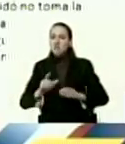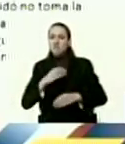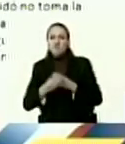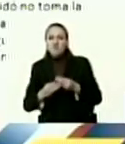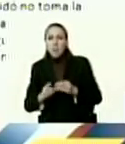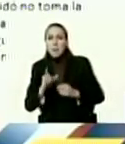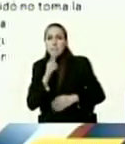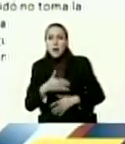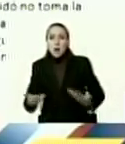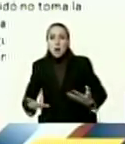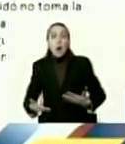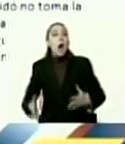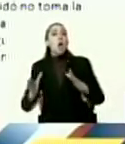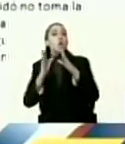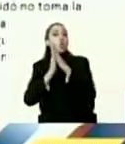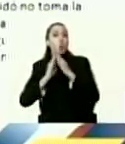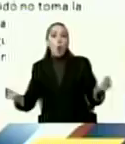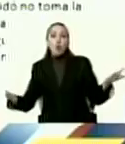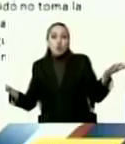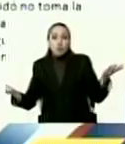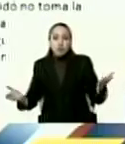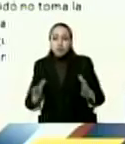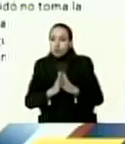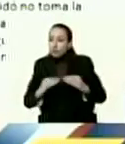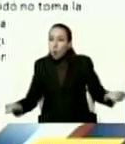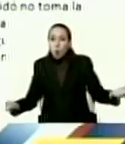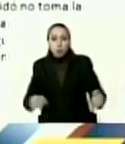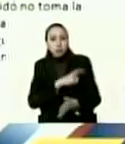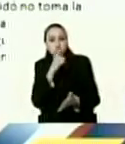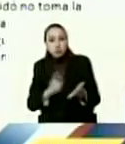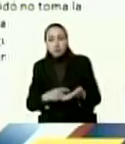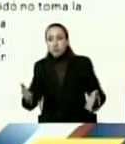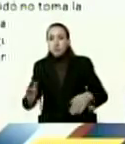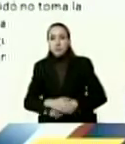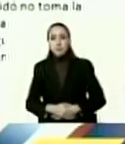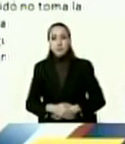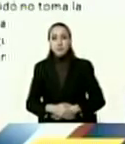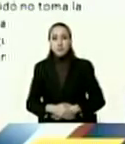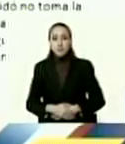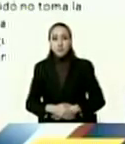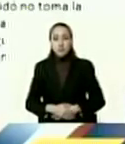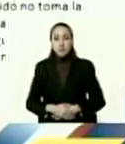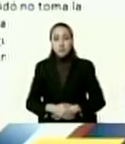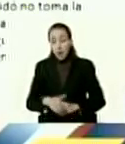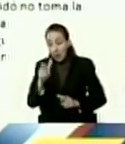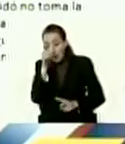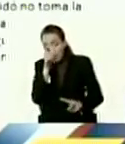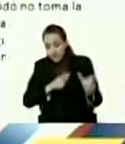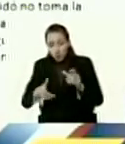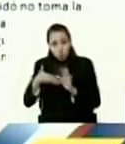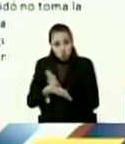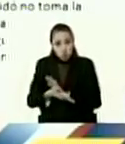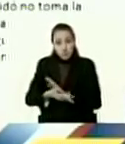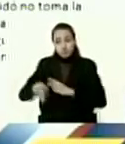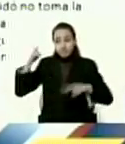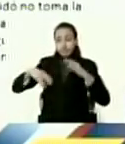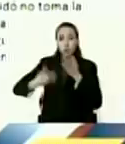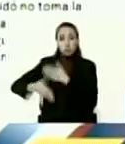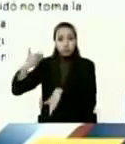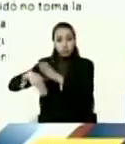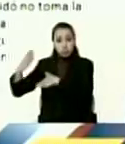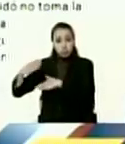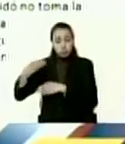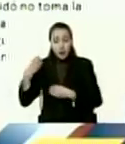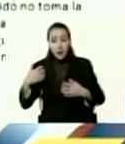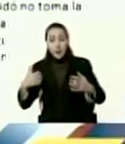Todo, todo terminó mal. En estos momentos de estertores de esa aventura siniestra que